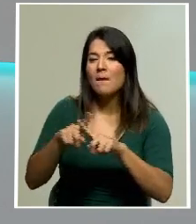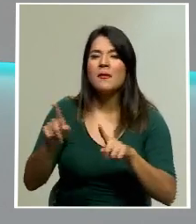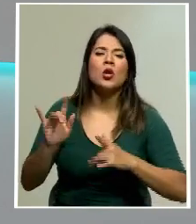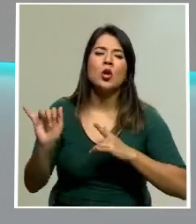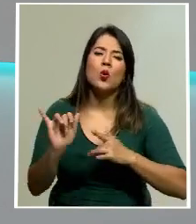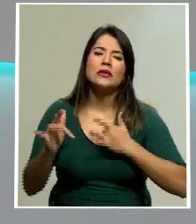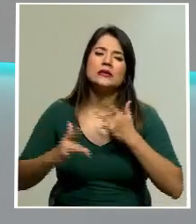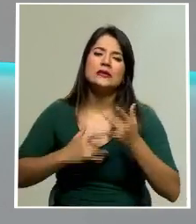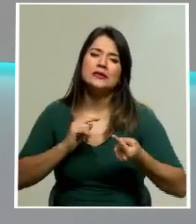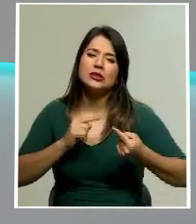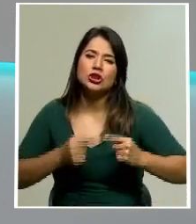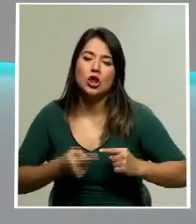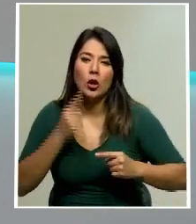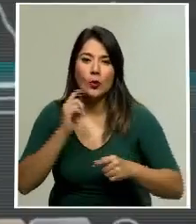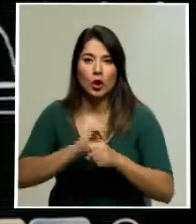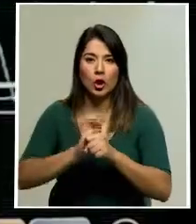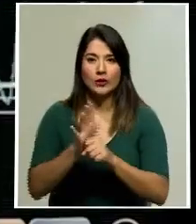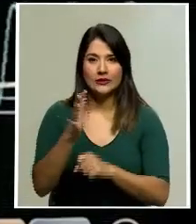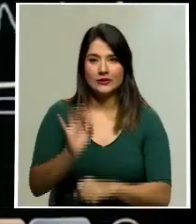COVID-19.